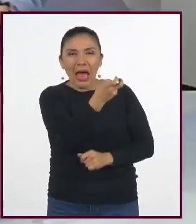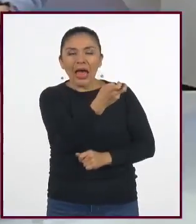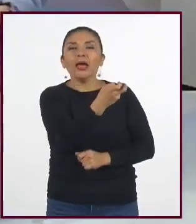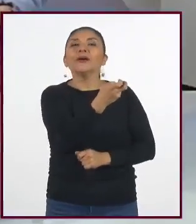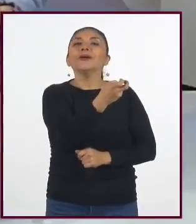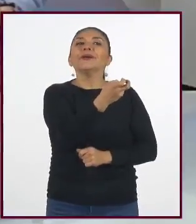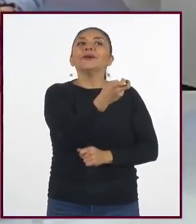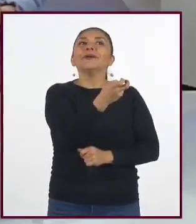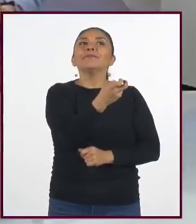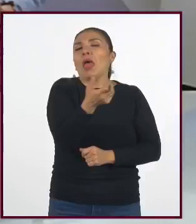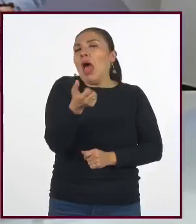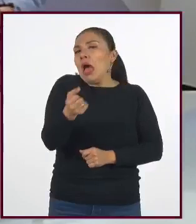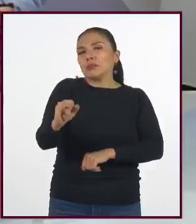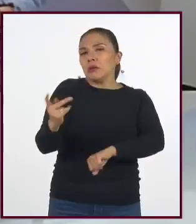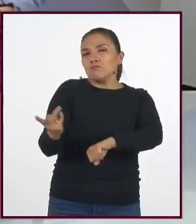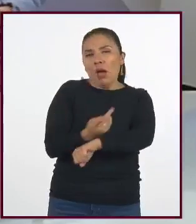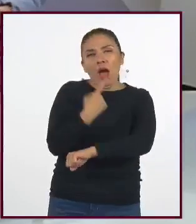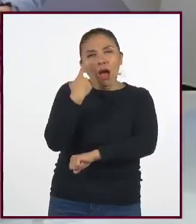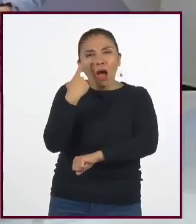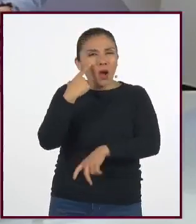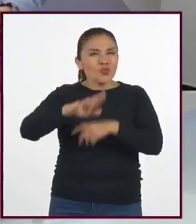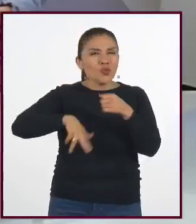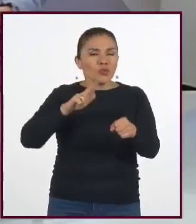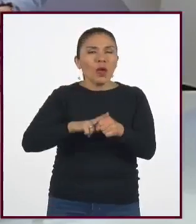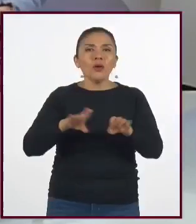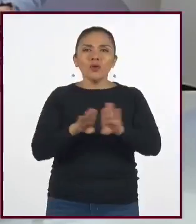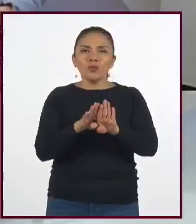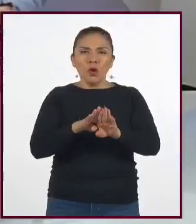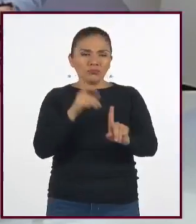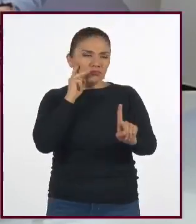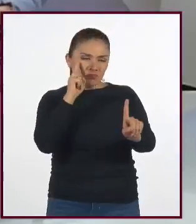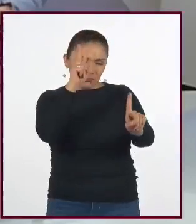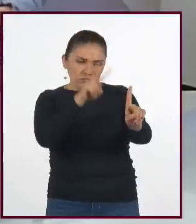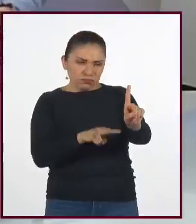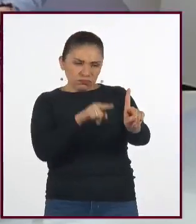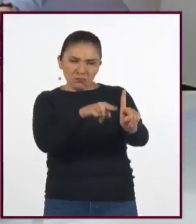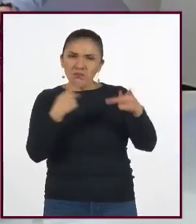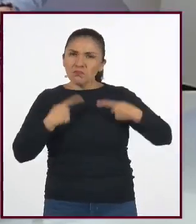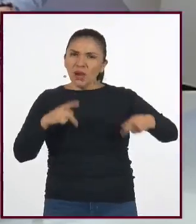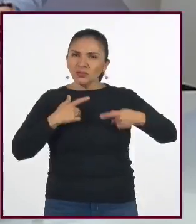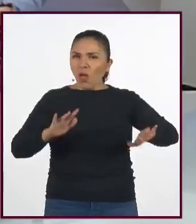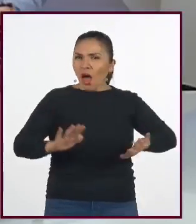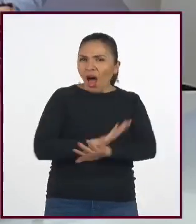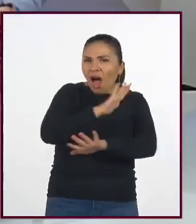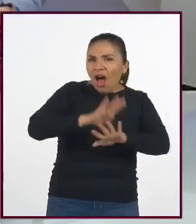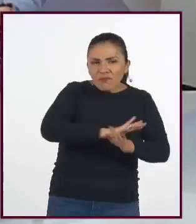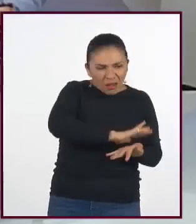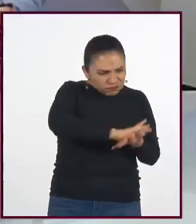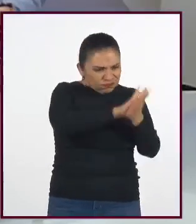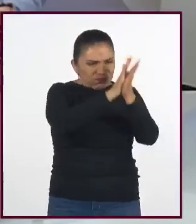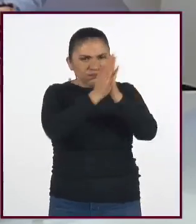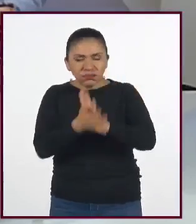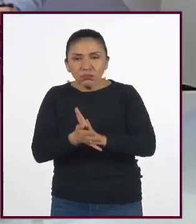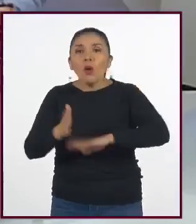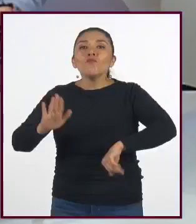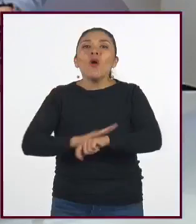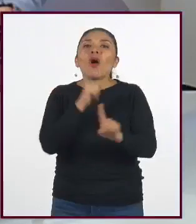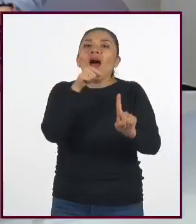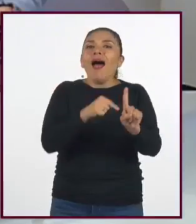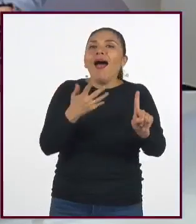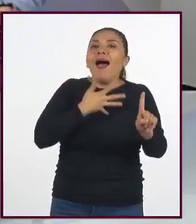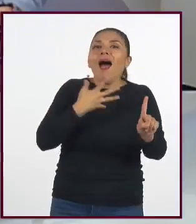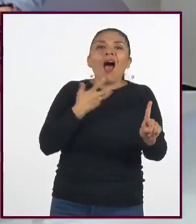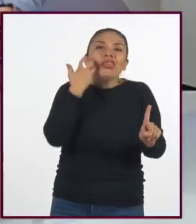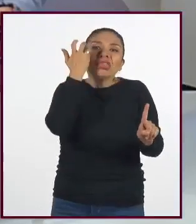es algo que pasa normalmente, ¿no? Hay cambios físicos en el cuerpo, ¿no? Por el consumo excesivo de